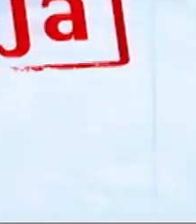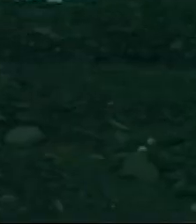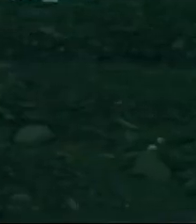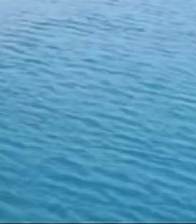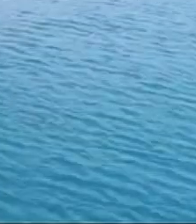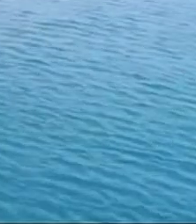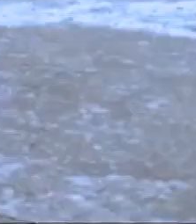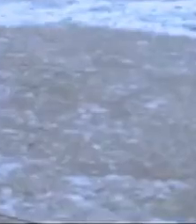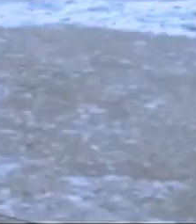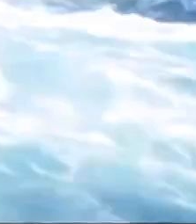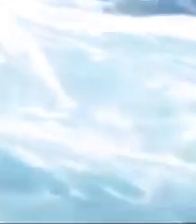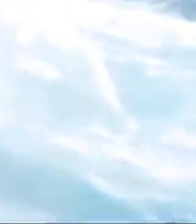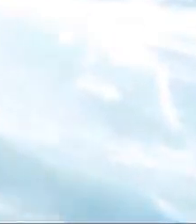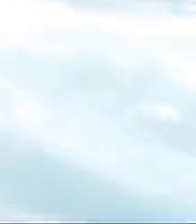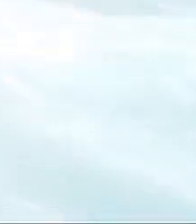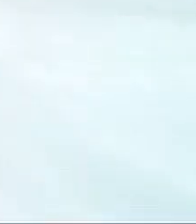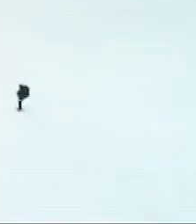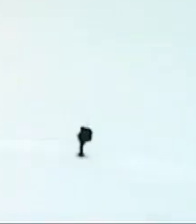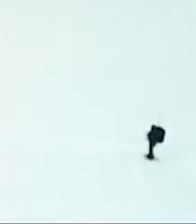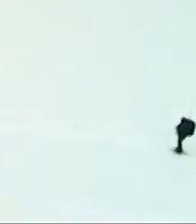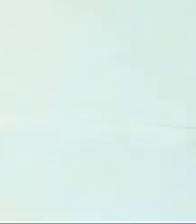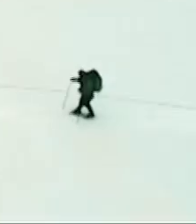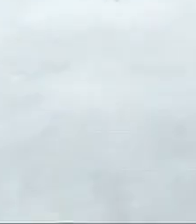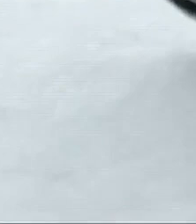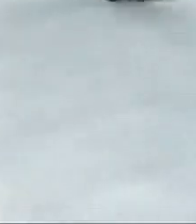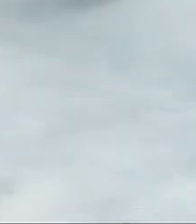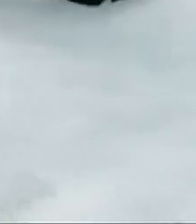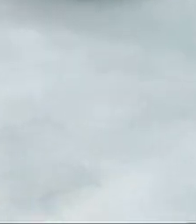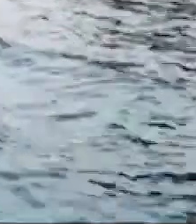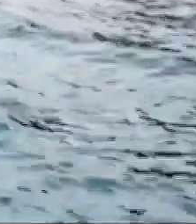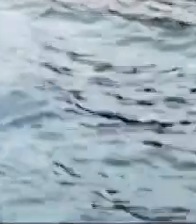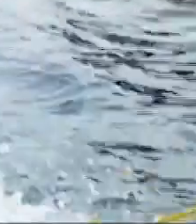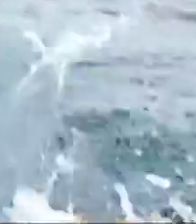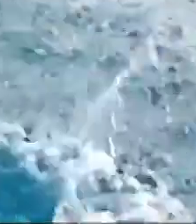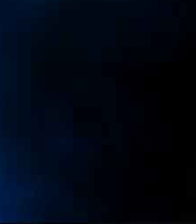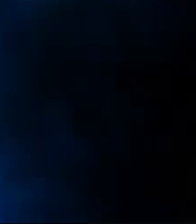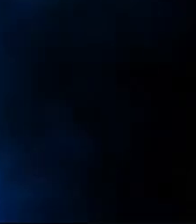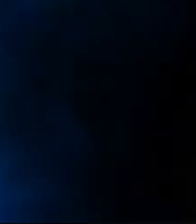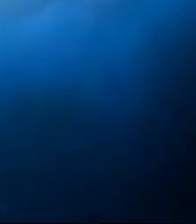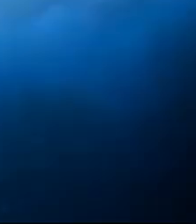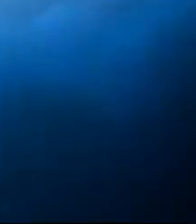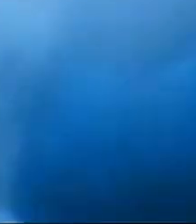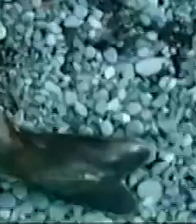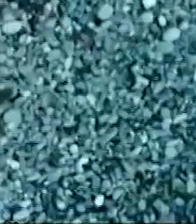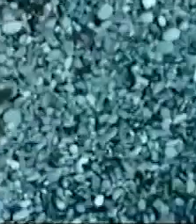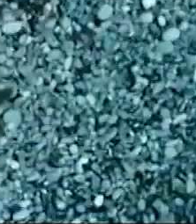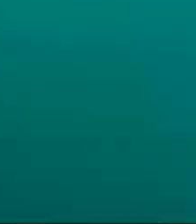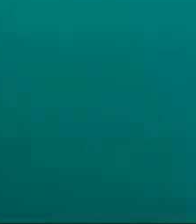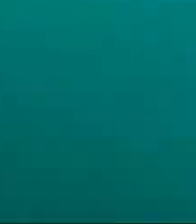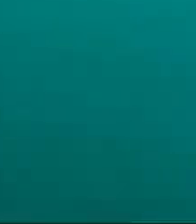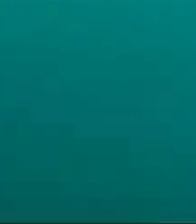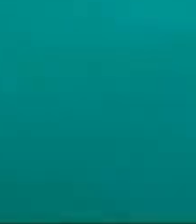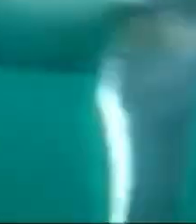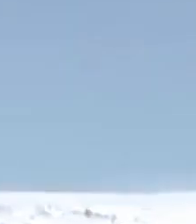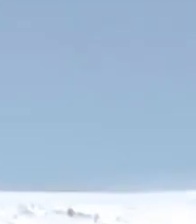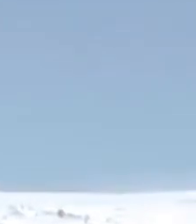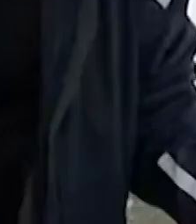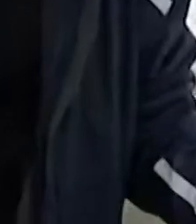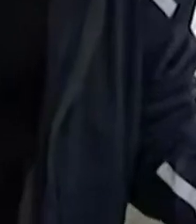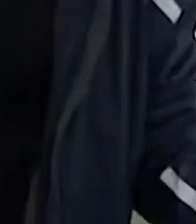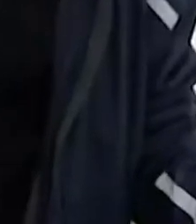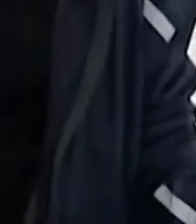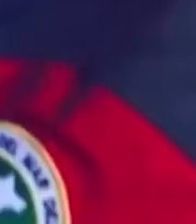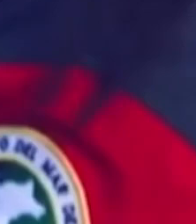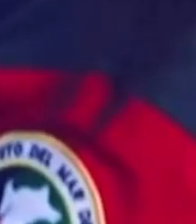Espacio Dominio Documental, un equipo de televisión peruana, unos científicos y militares se adentran en la